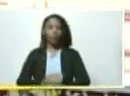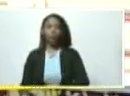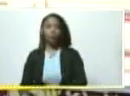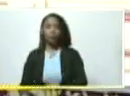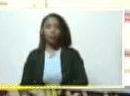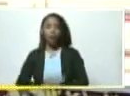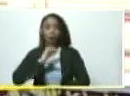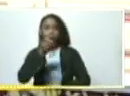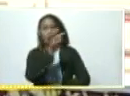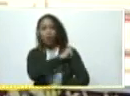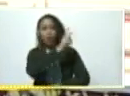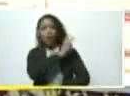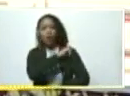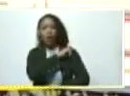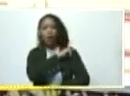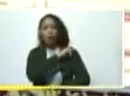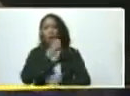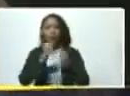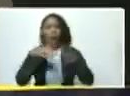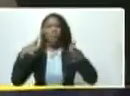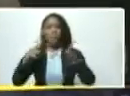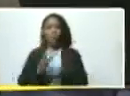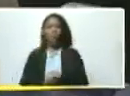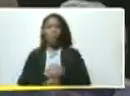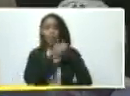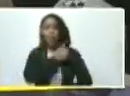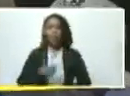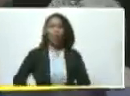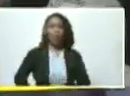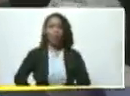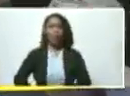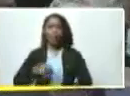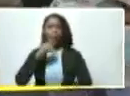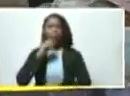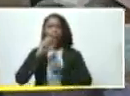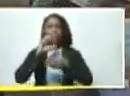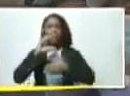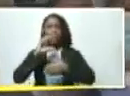Al general Ramón Campos, presidente de Abastos Bicentenario.